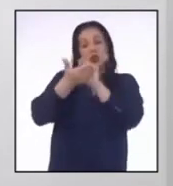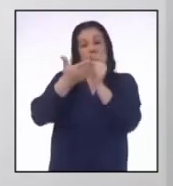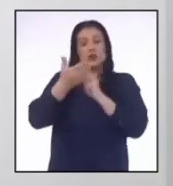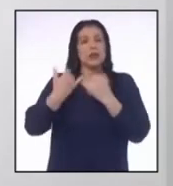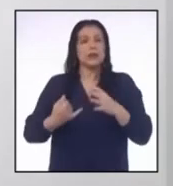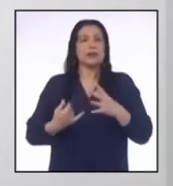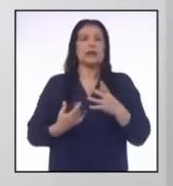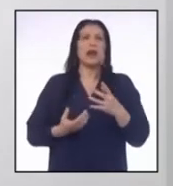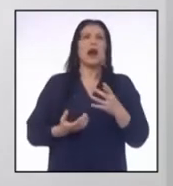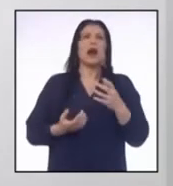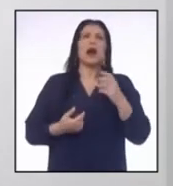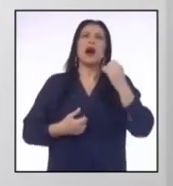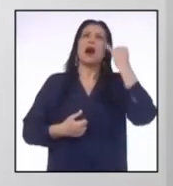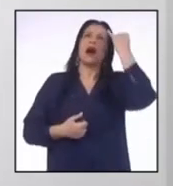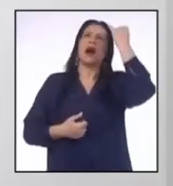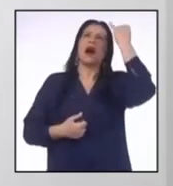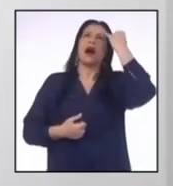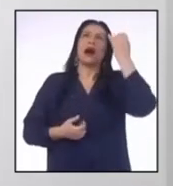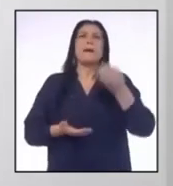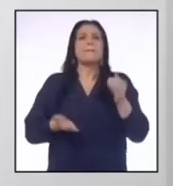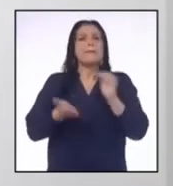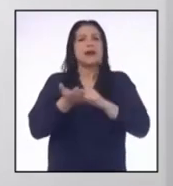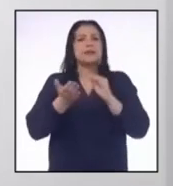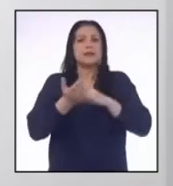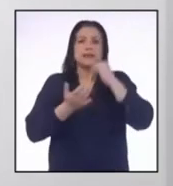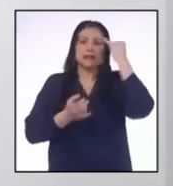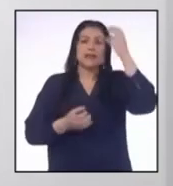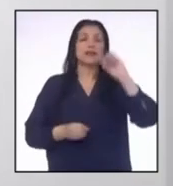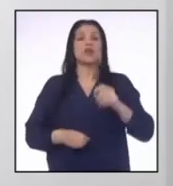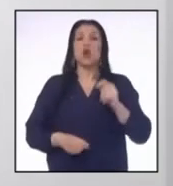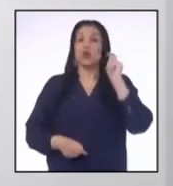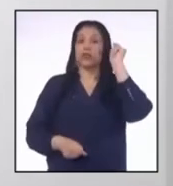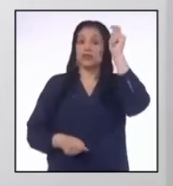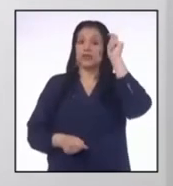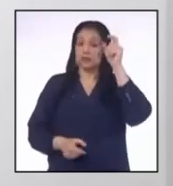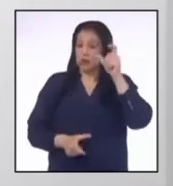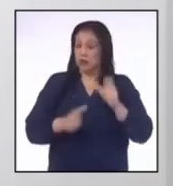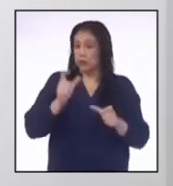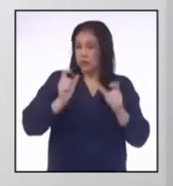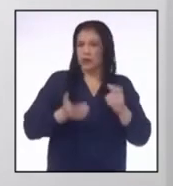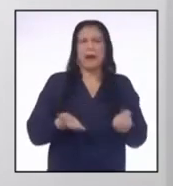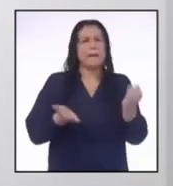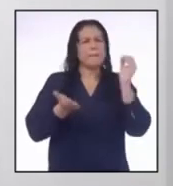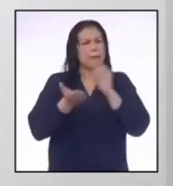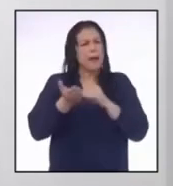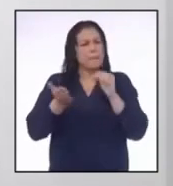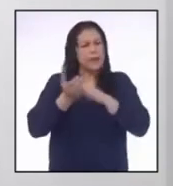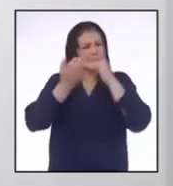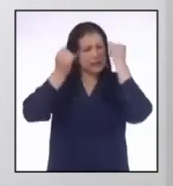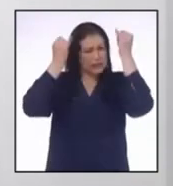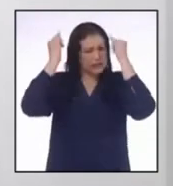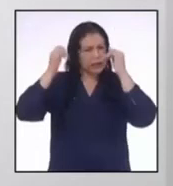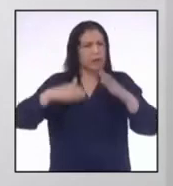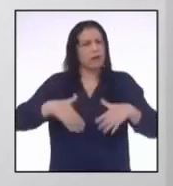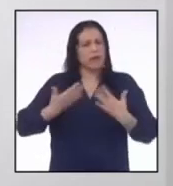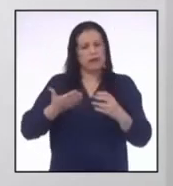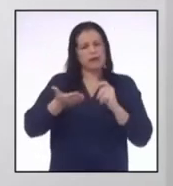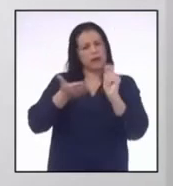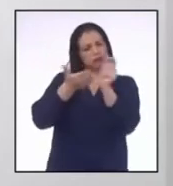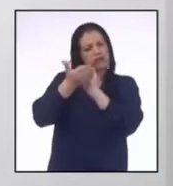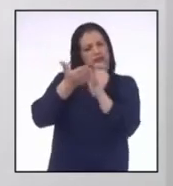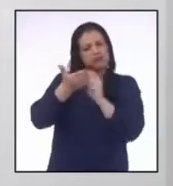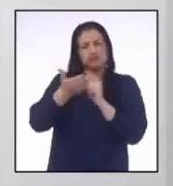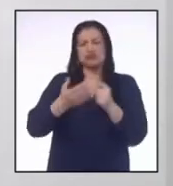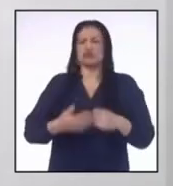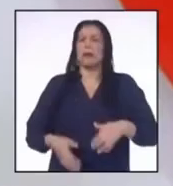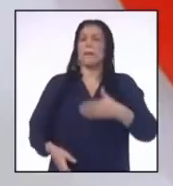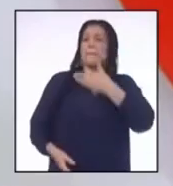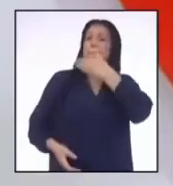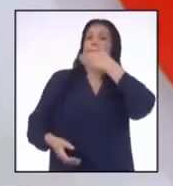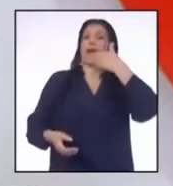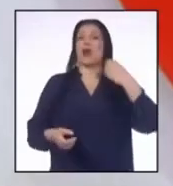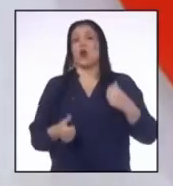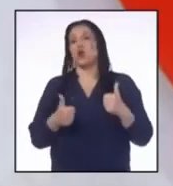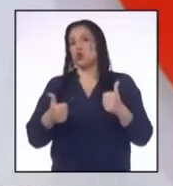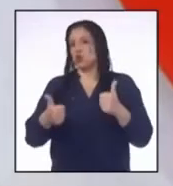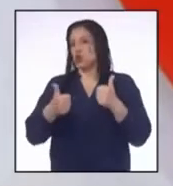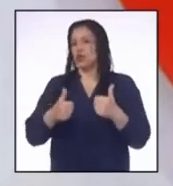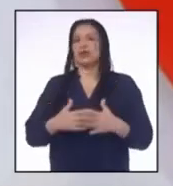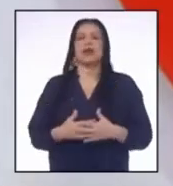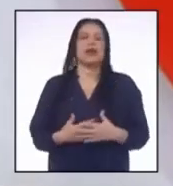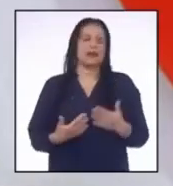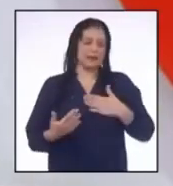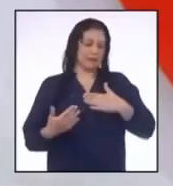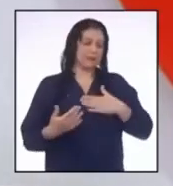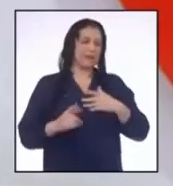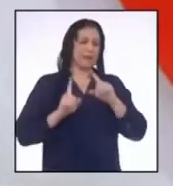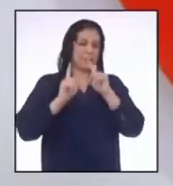otras ideas, otros testimonios. A más ideas, lograremos un artículo más potente. Esta pregunta es